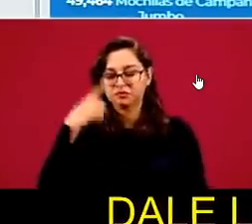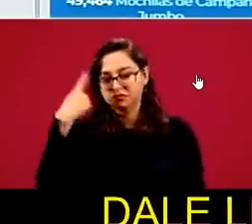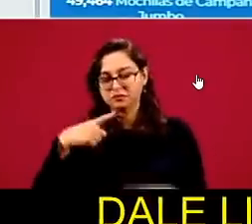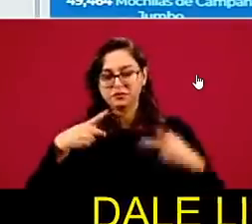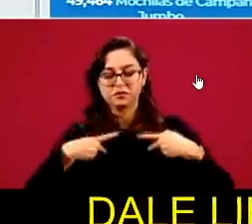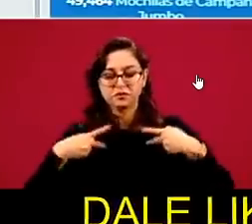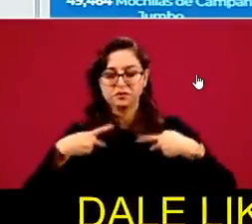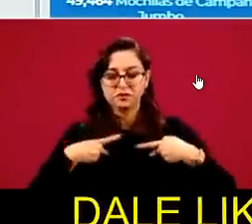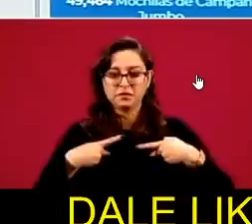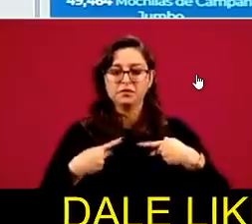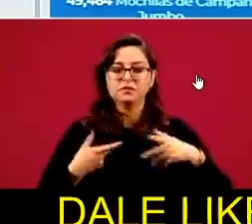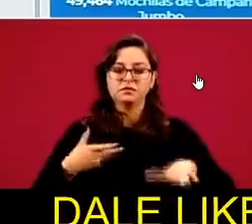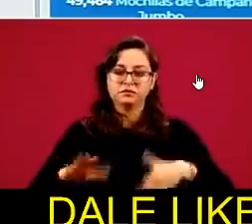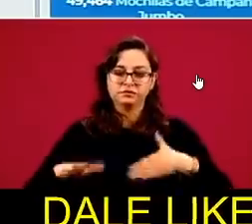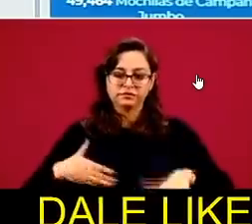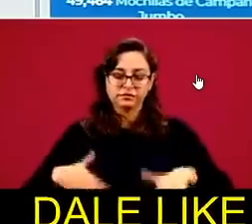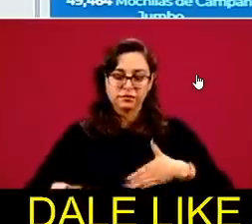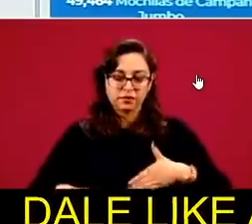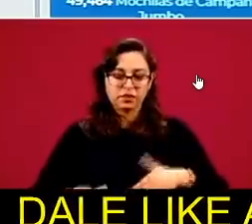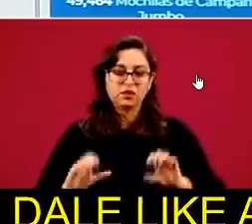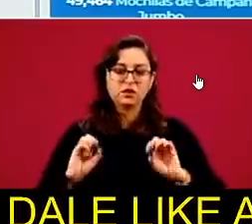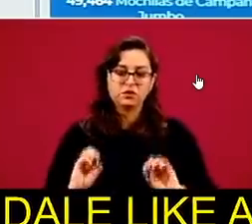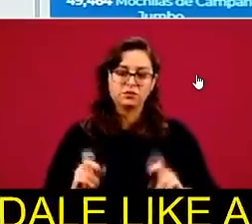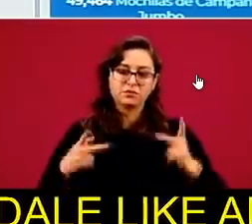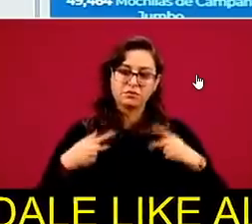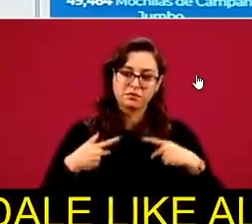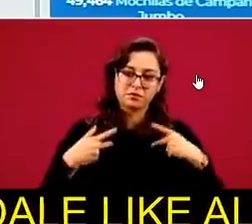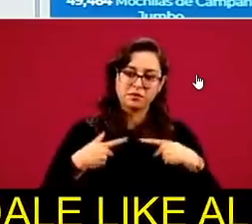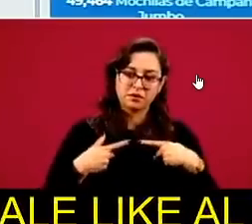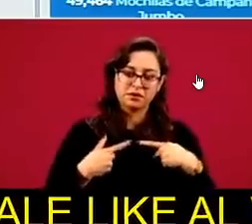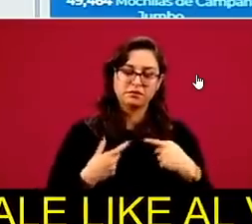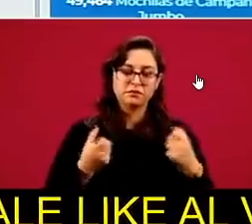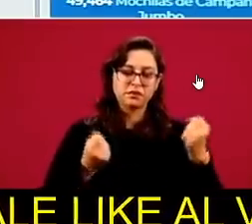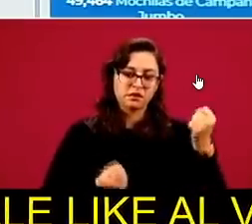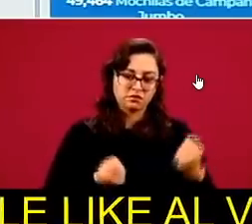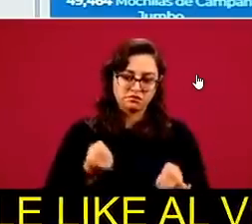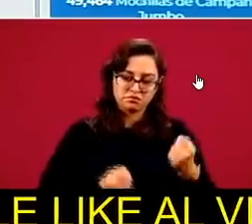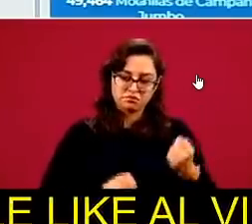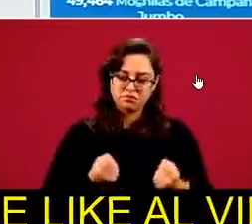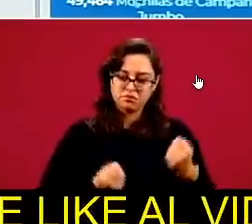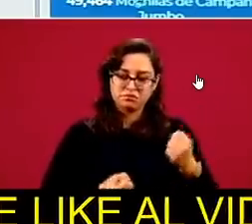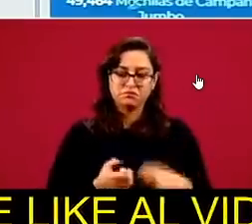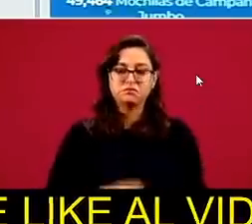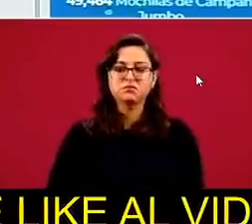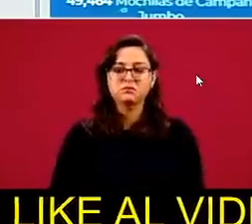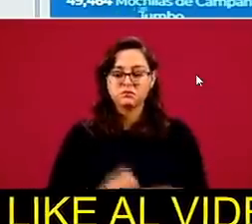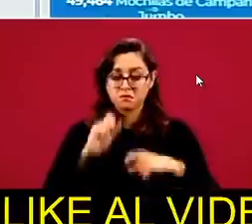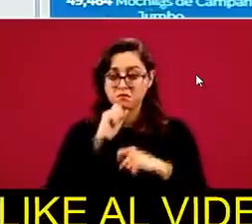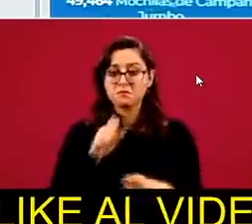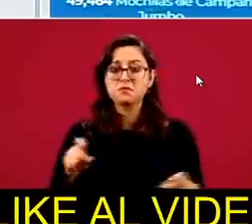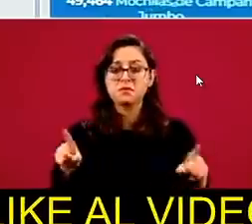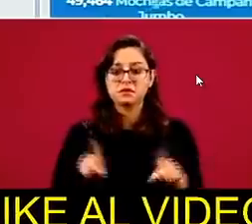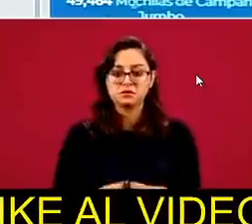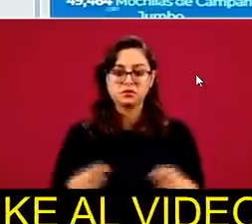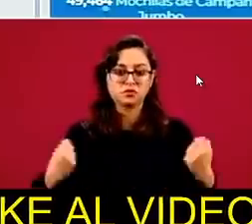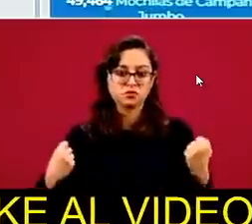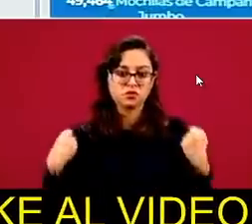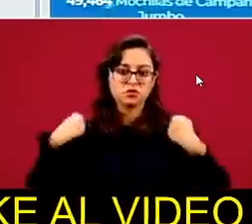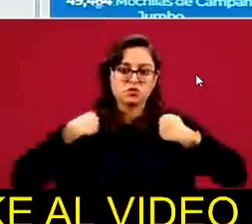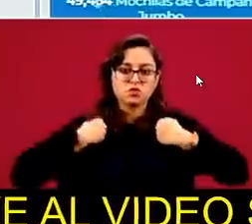personal que va a pie a tierra como para el personal que va en patrulla importante también pues sus mochilas